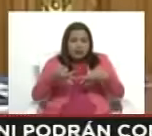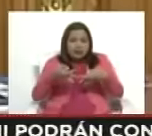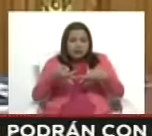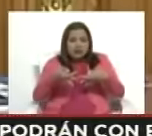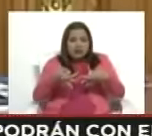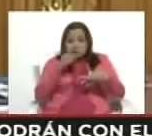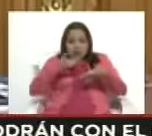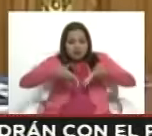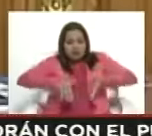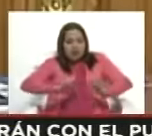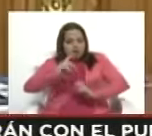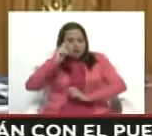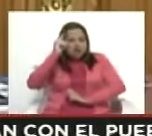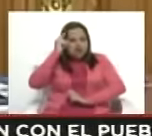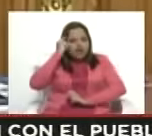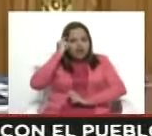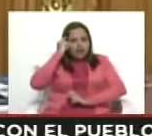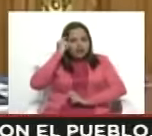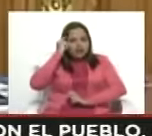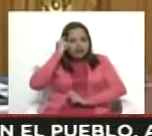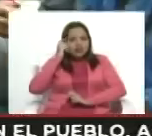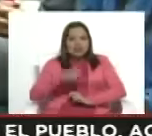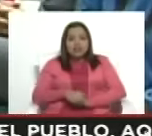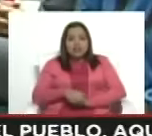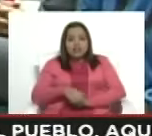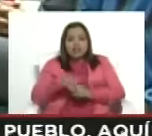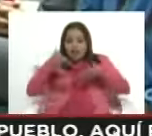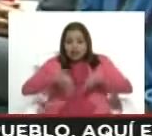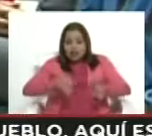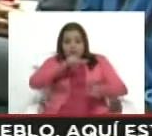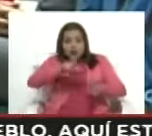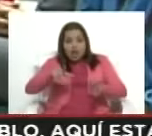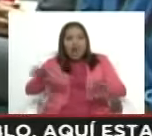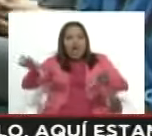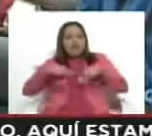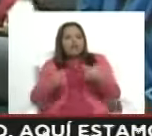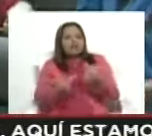no nacieron el día que nacieron los que asumen responsabilidad.